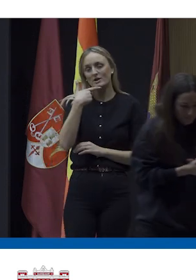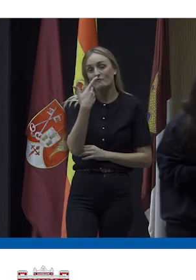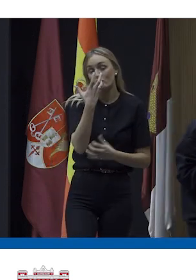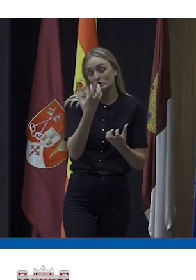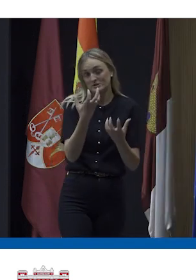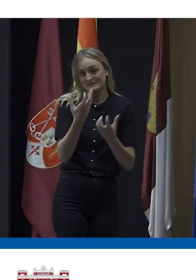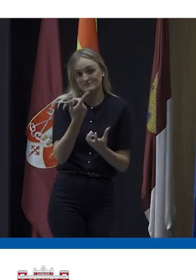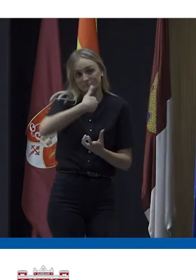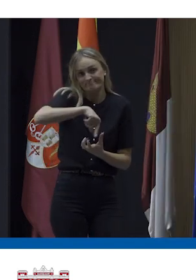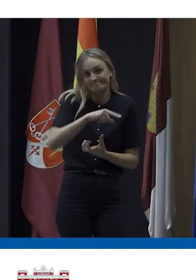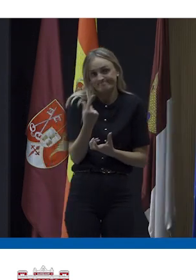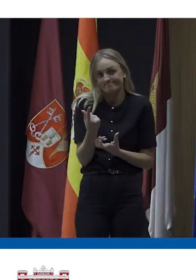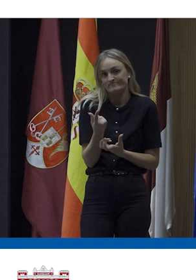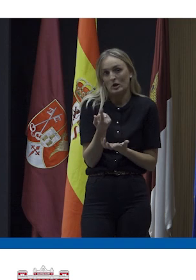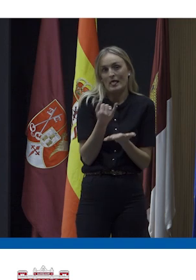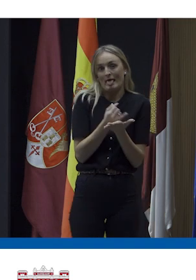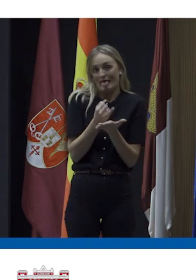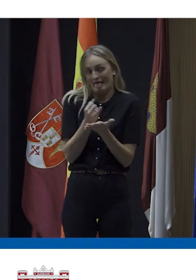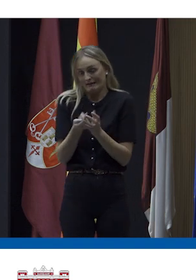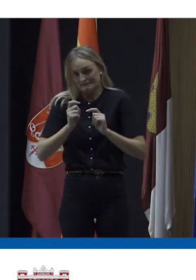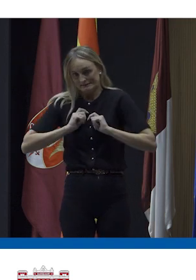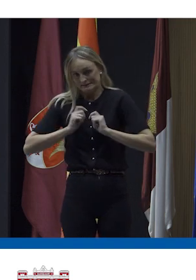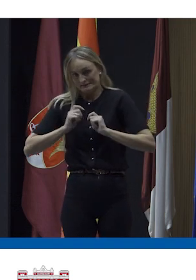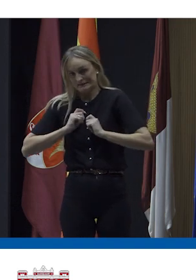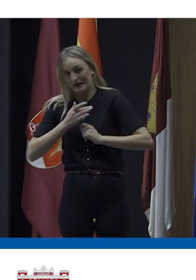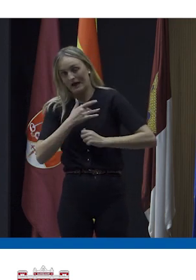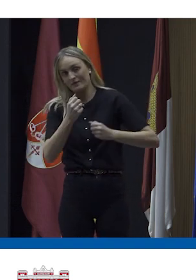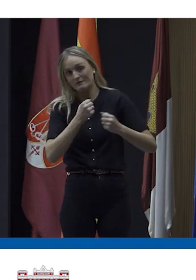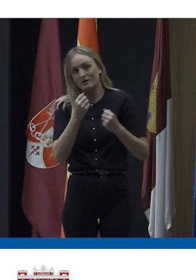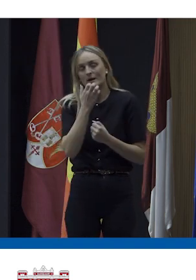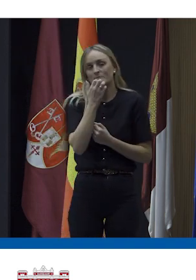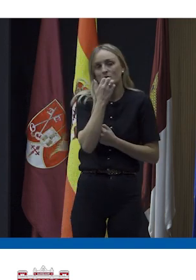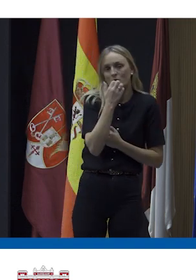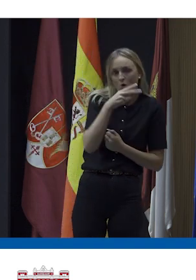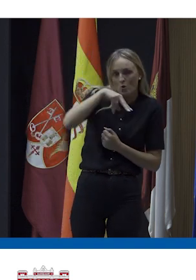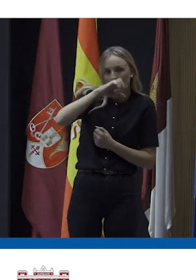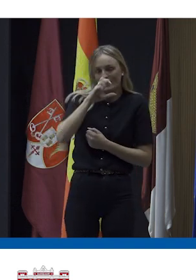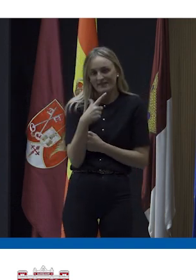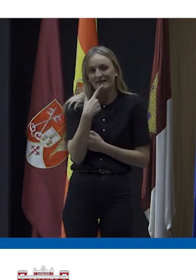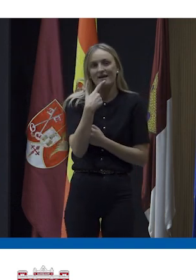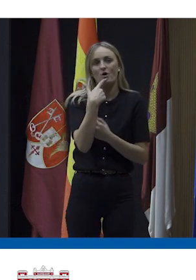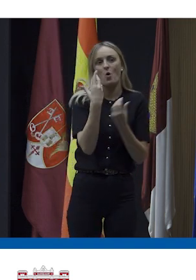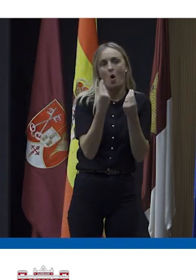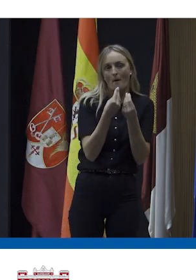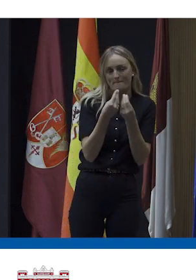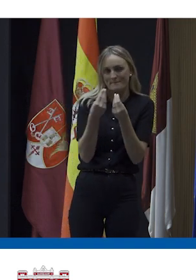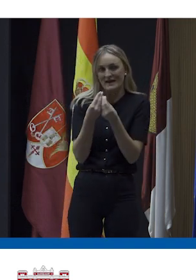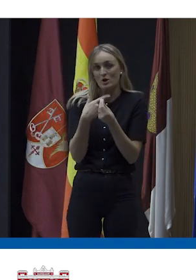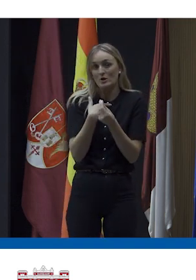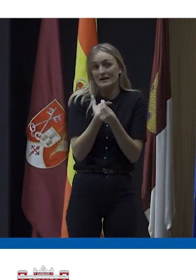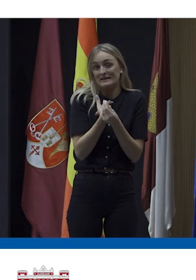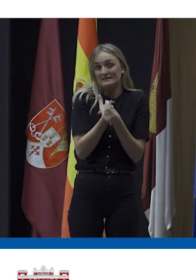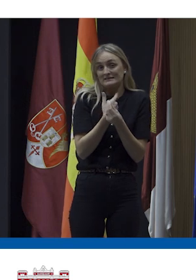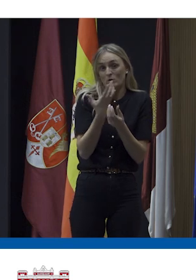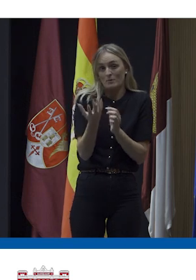más aporte o beneficio cardiovascular, las nueces, las avellanas, lo que quepa en